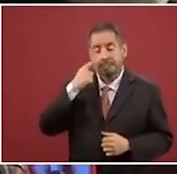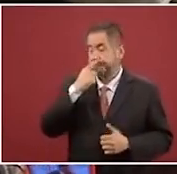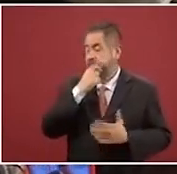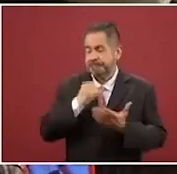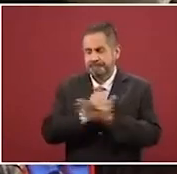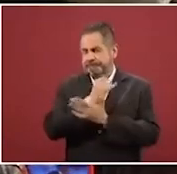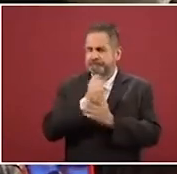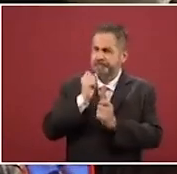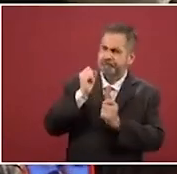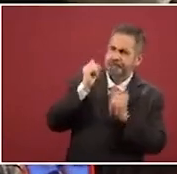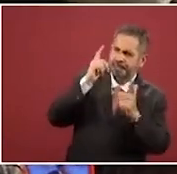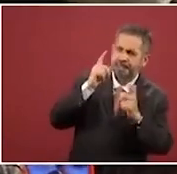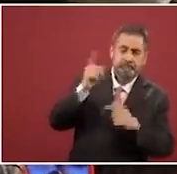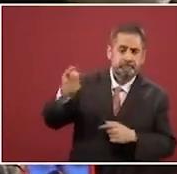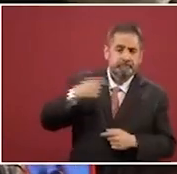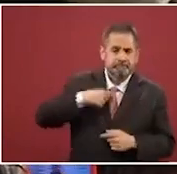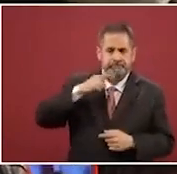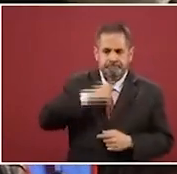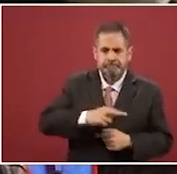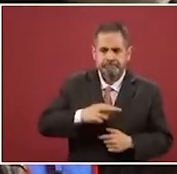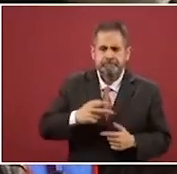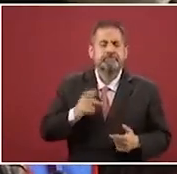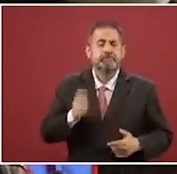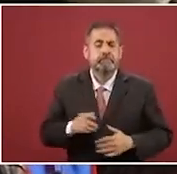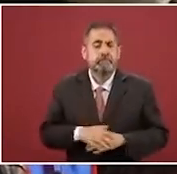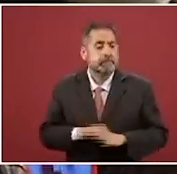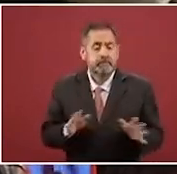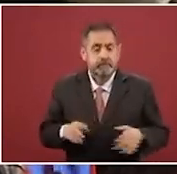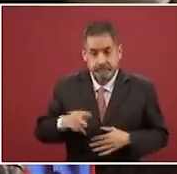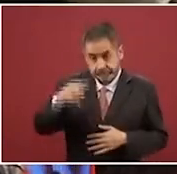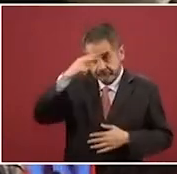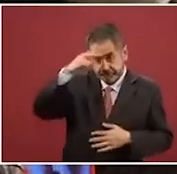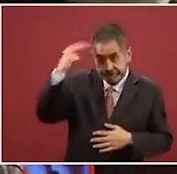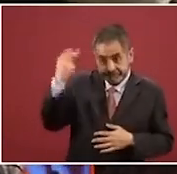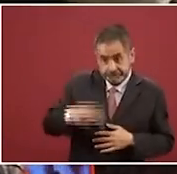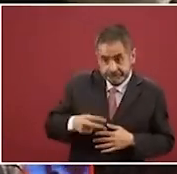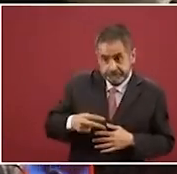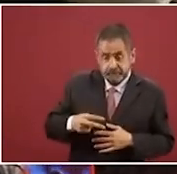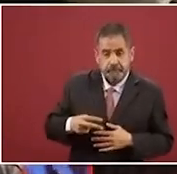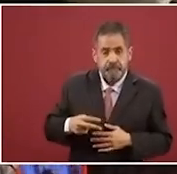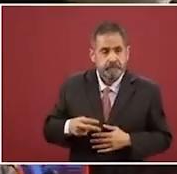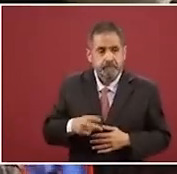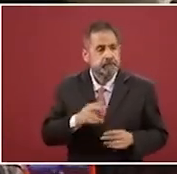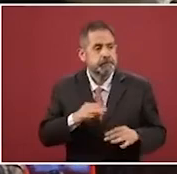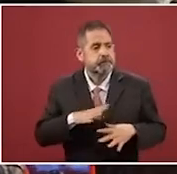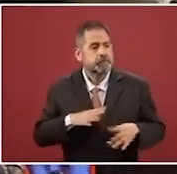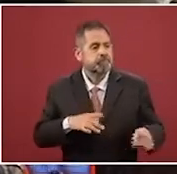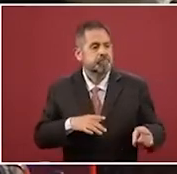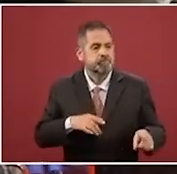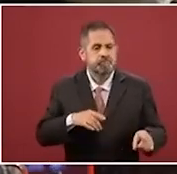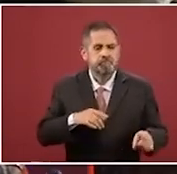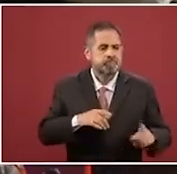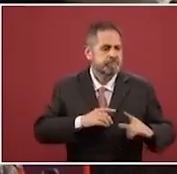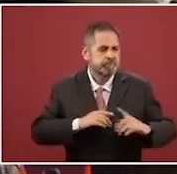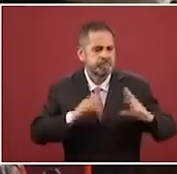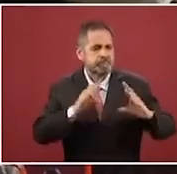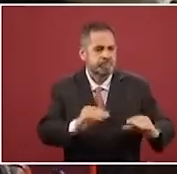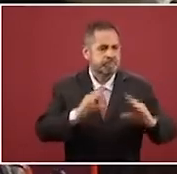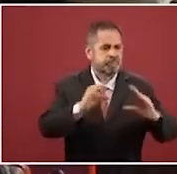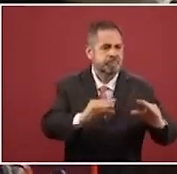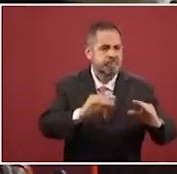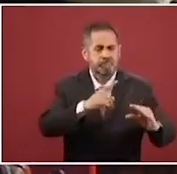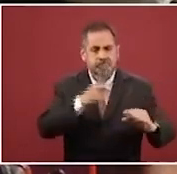muy sorprendente para mí su respuesta. Dijo que en México no hay capacitación para